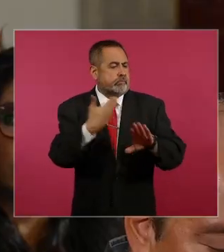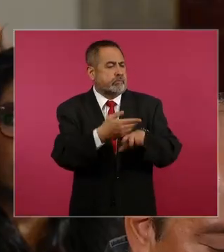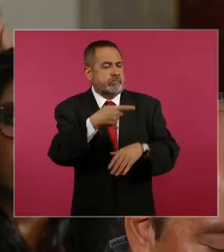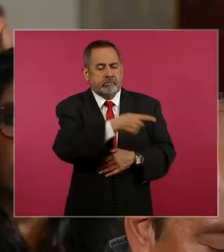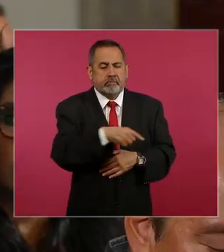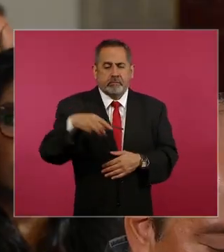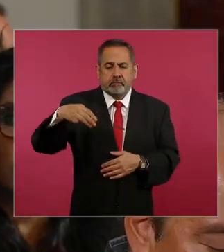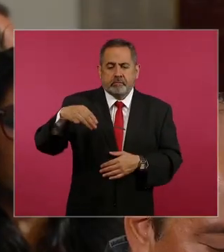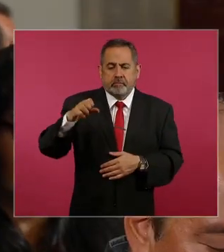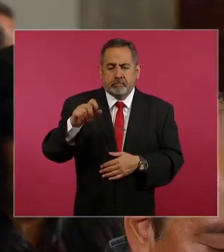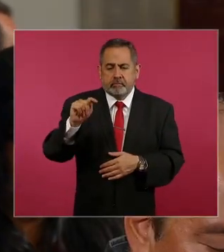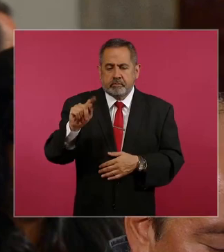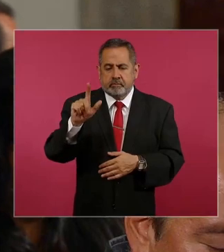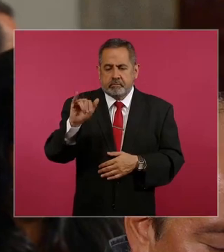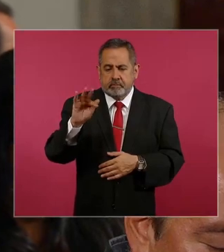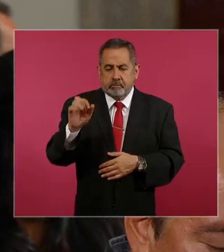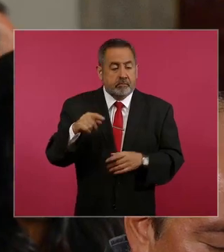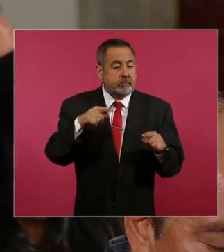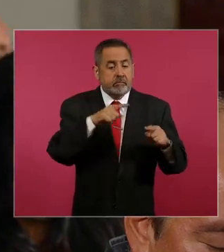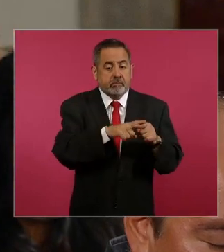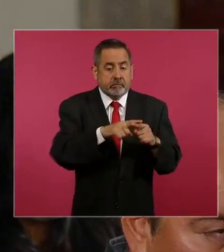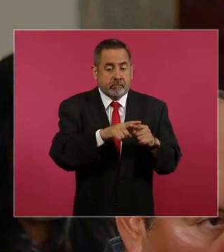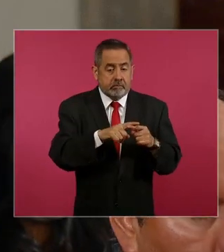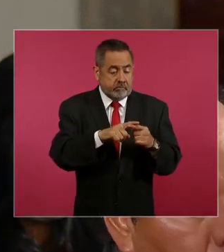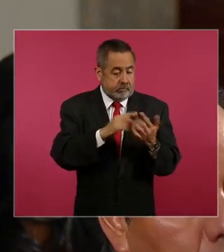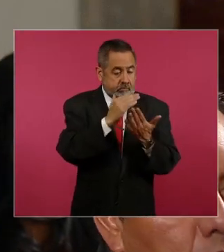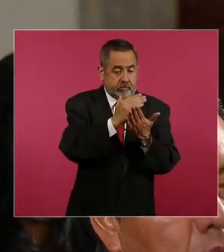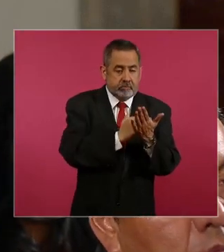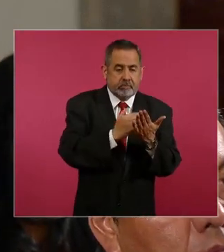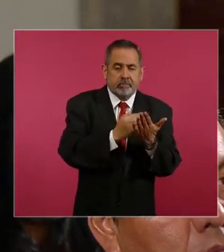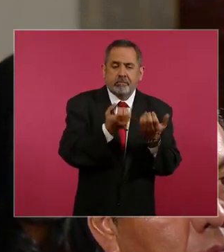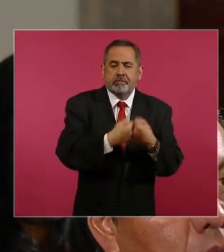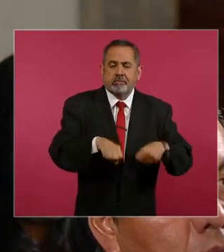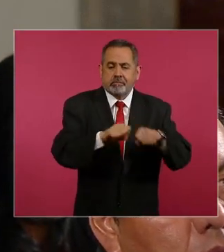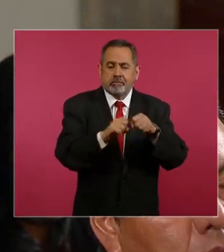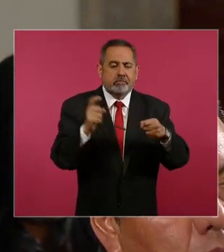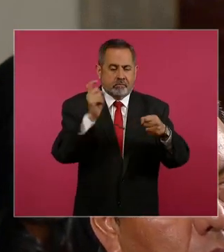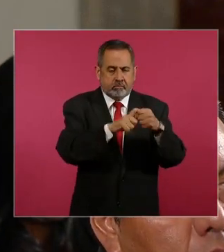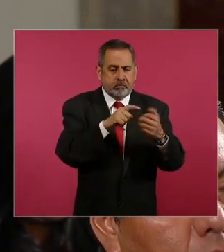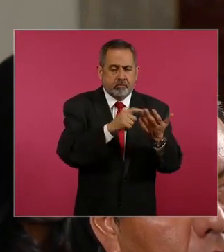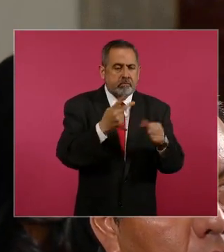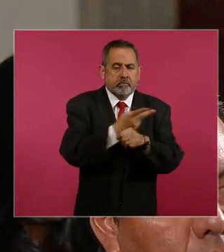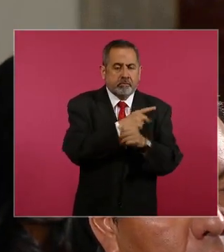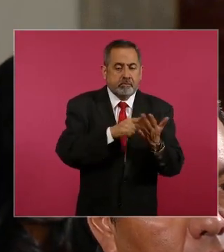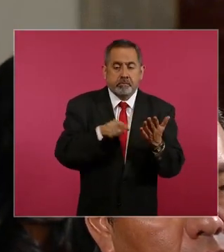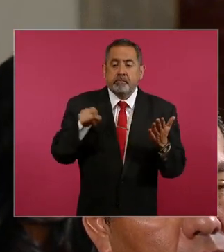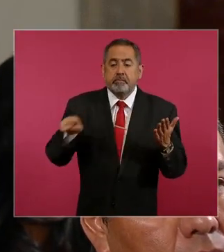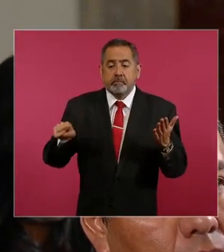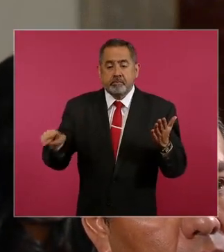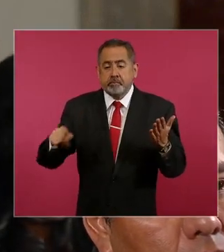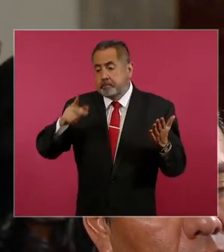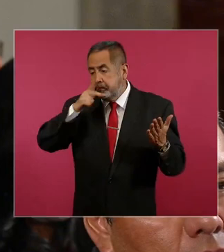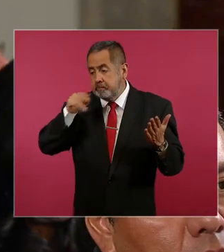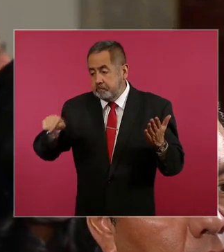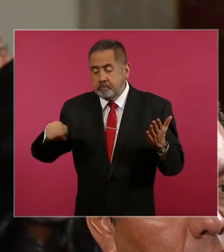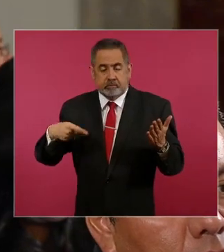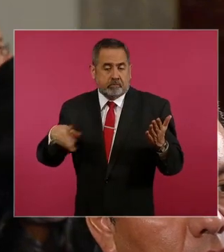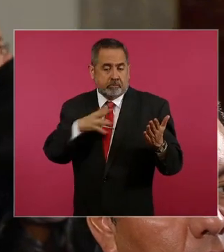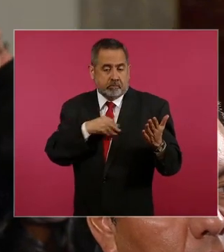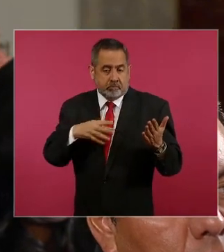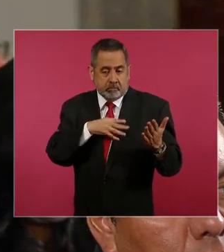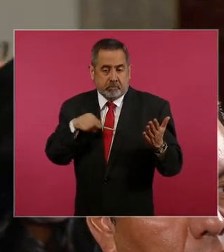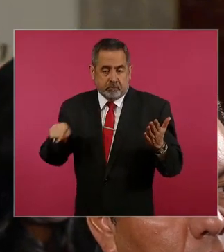porque injustamente sacó de una póliza, eso es una denuncia donde el padre tenía a su hija